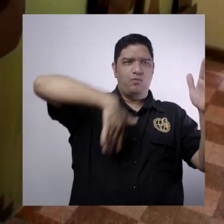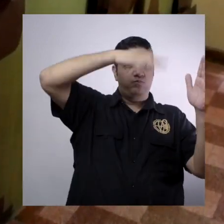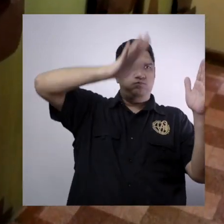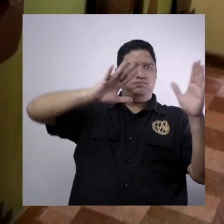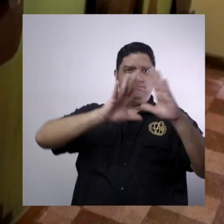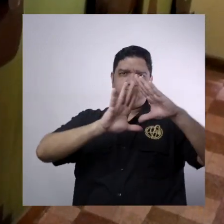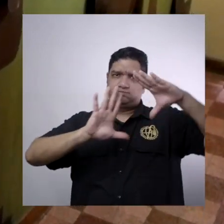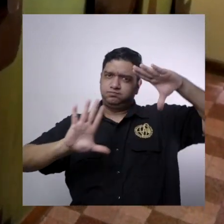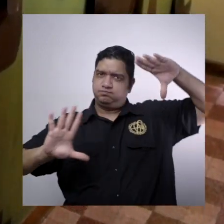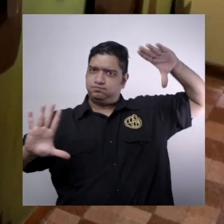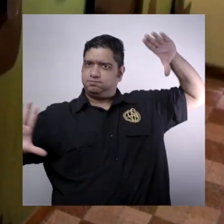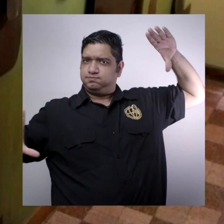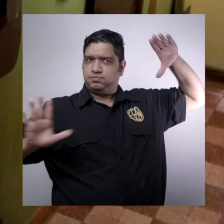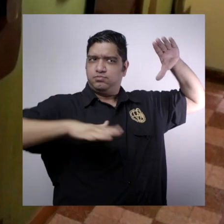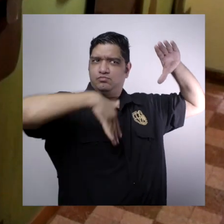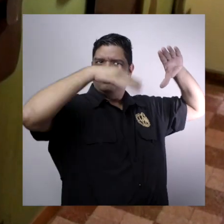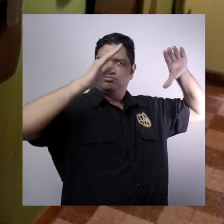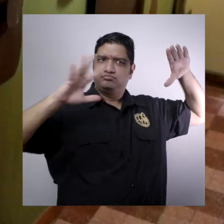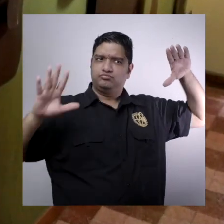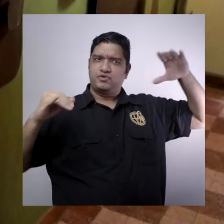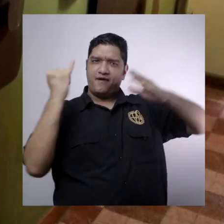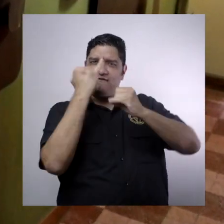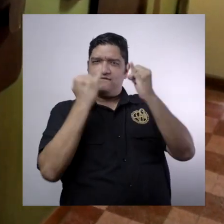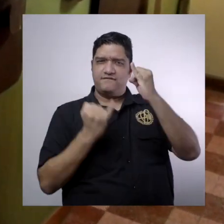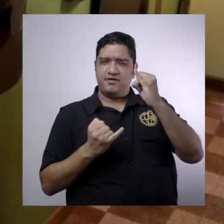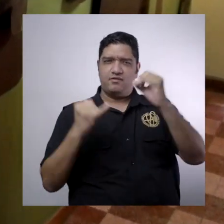fue algo que yo siempre quise hacer